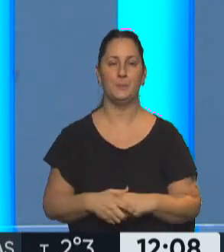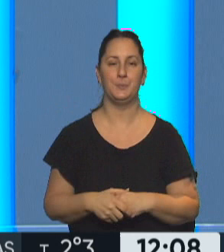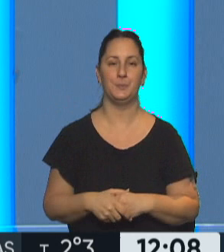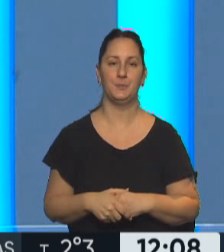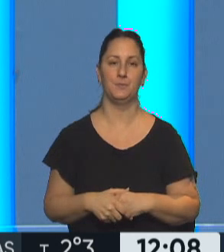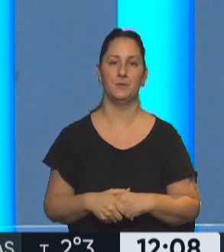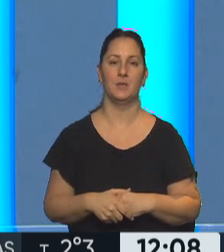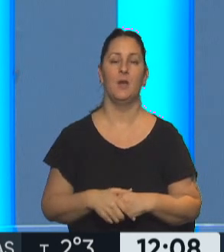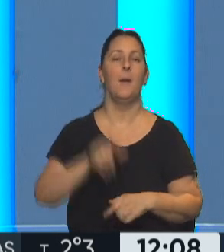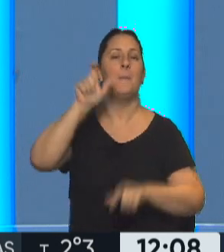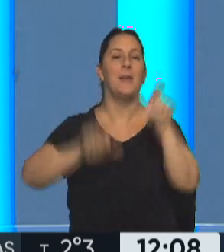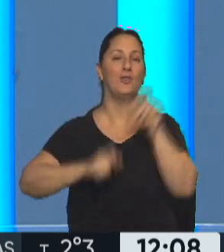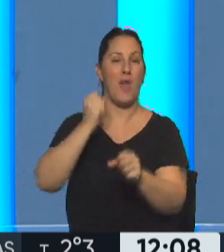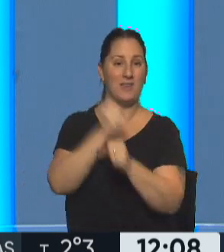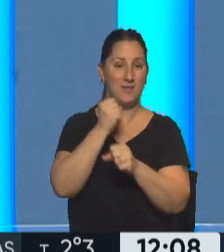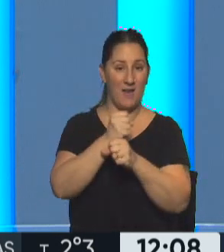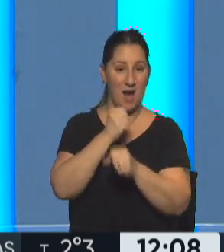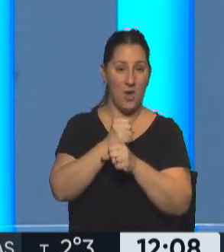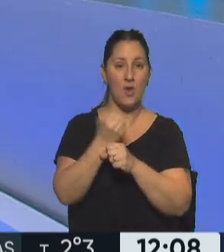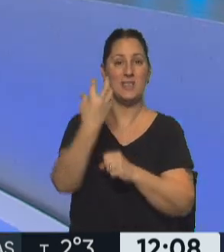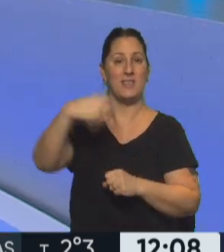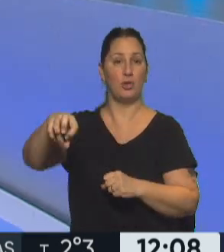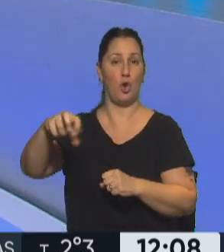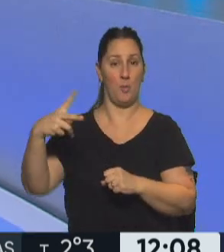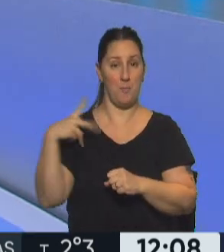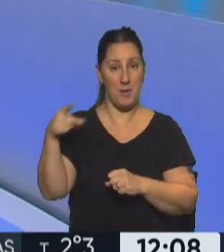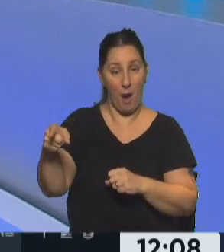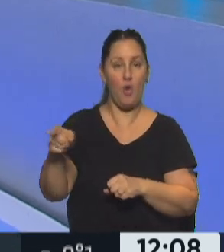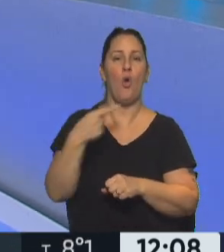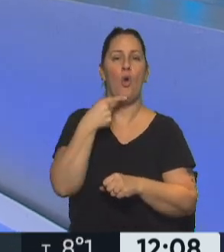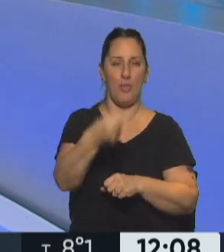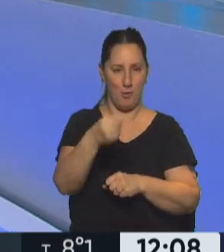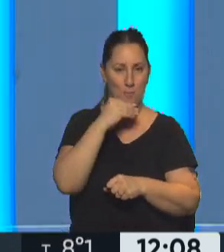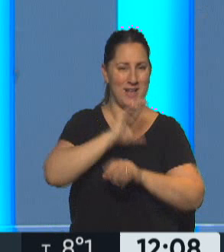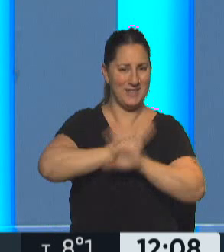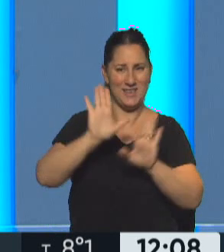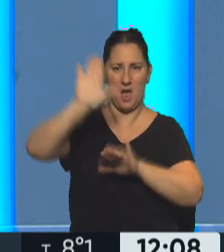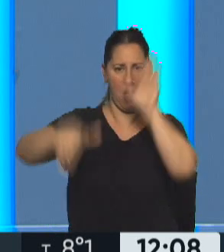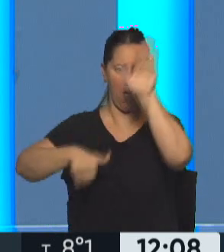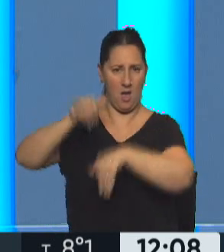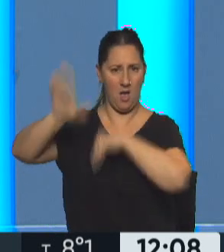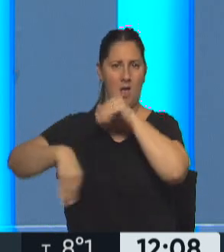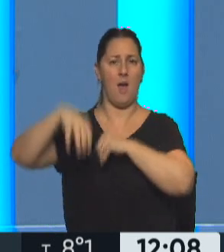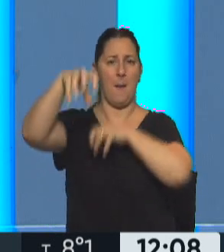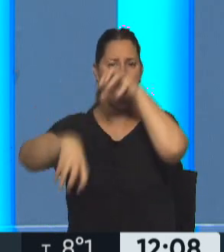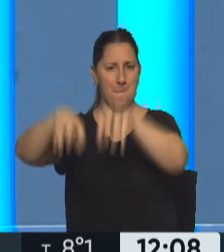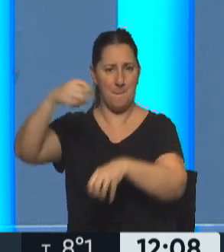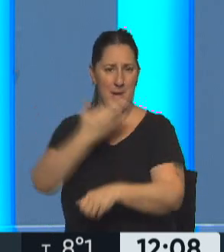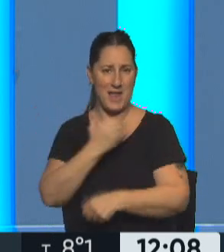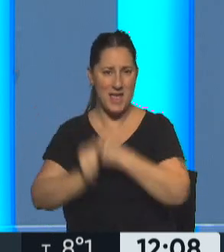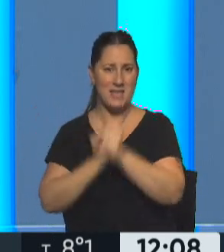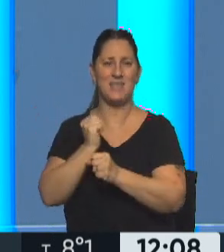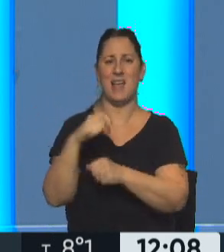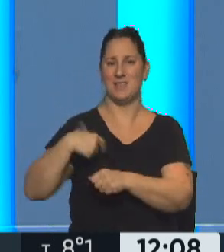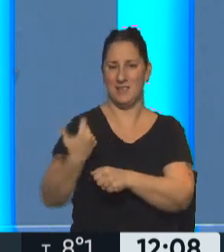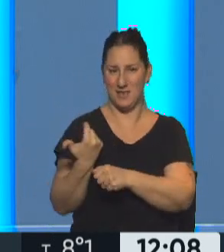de trabajadores y del sector privado, dijo que se convocó a las entidades empresarias y sindicales a un debate para tratar